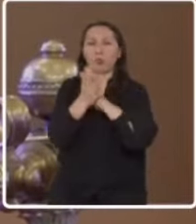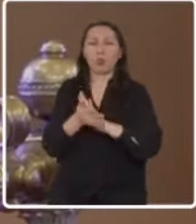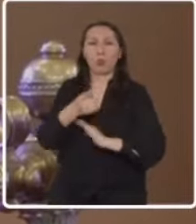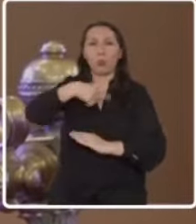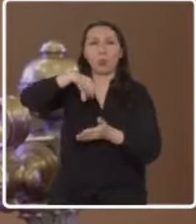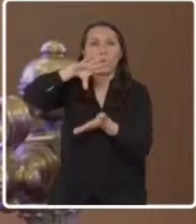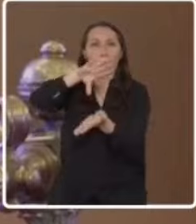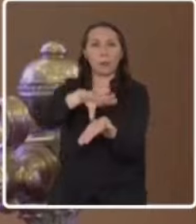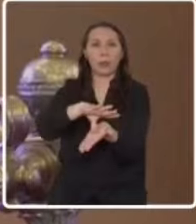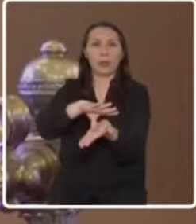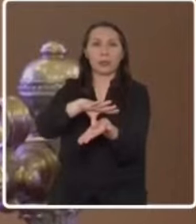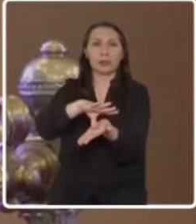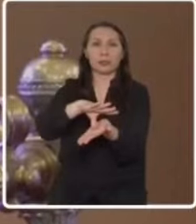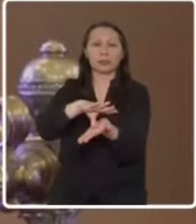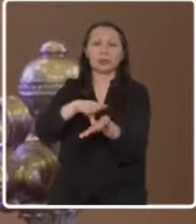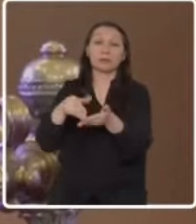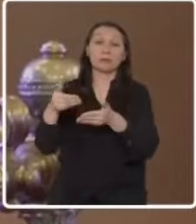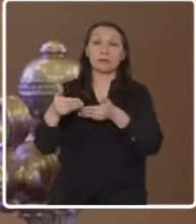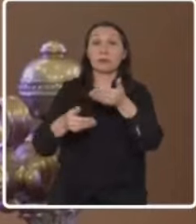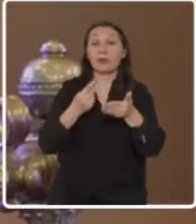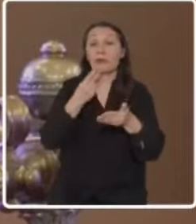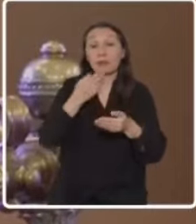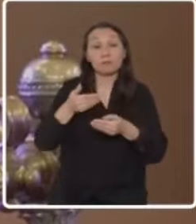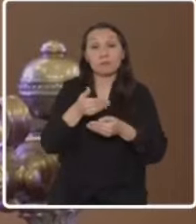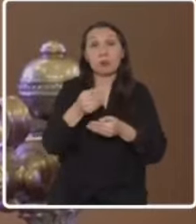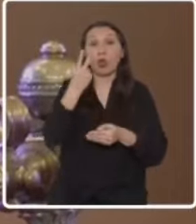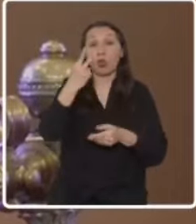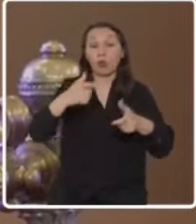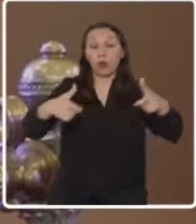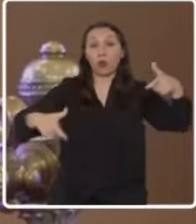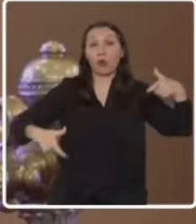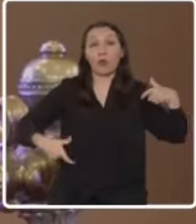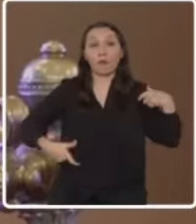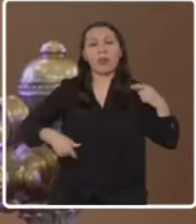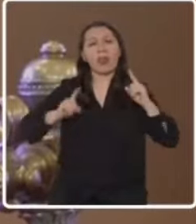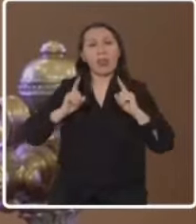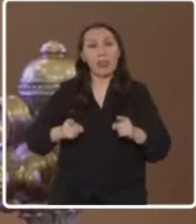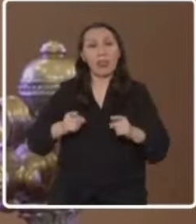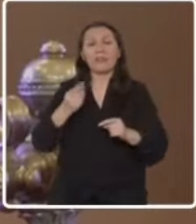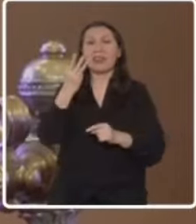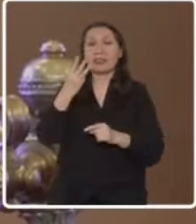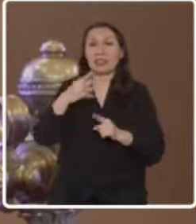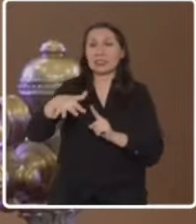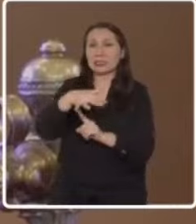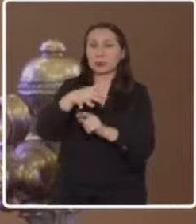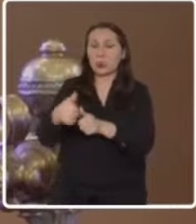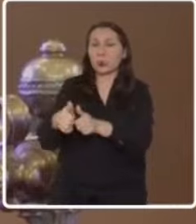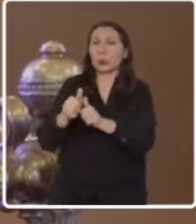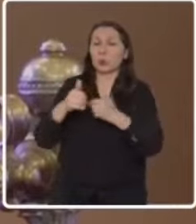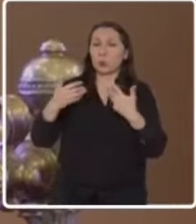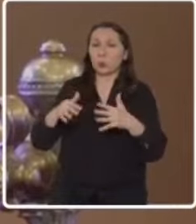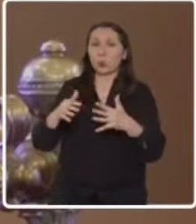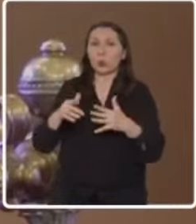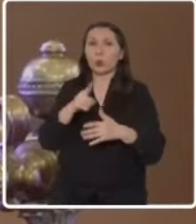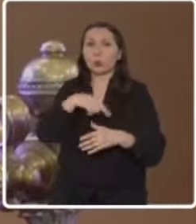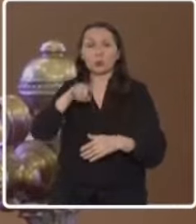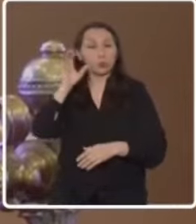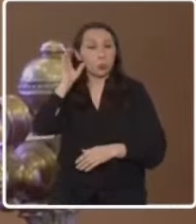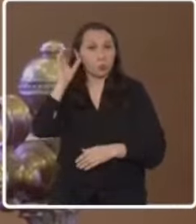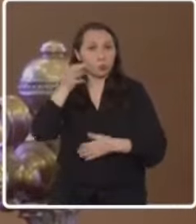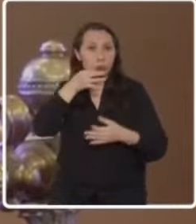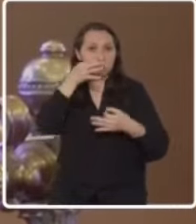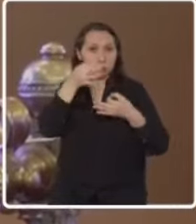nación. El destino quiso que sus dos gobiernos debieran lidiar con tres situaciones muy desafiantes que hemos